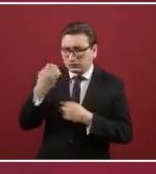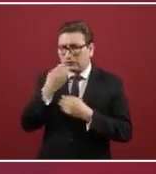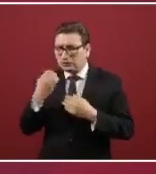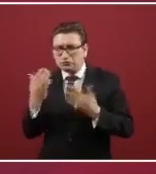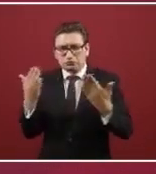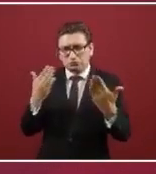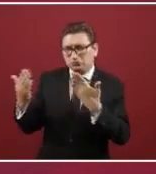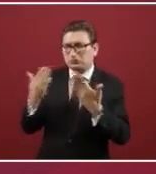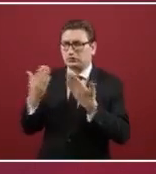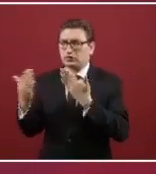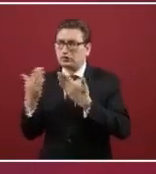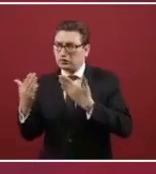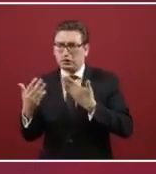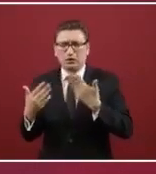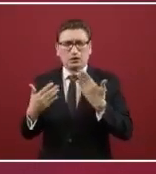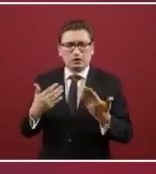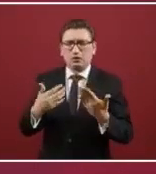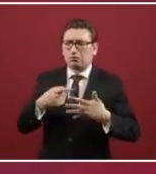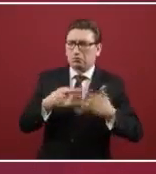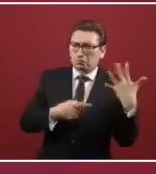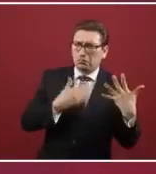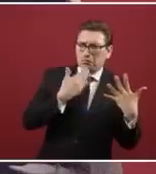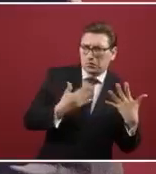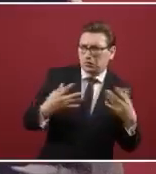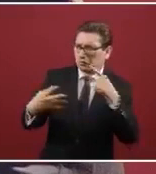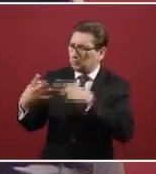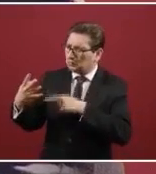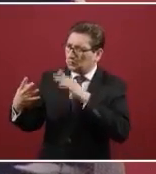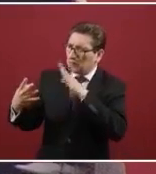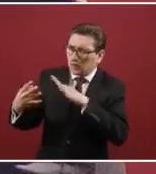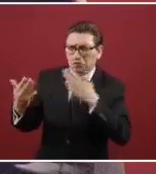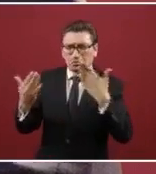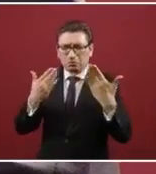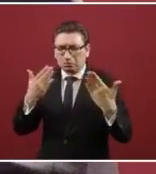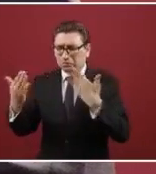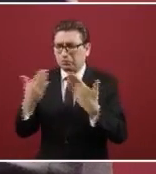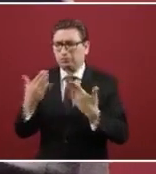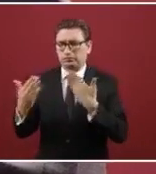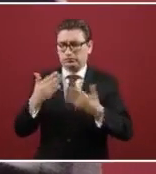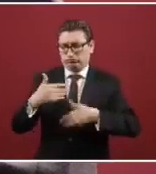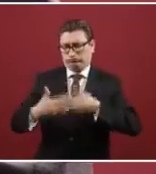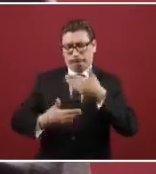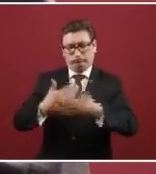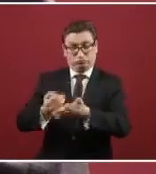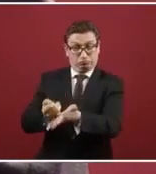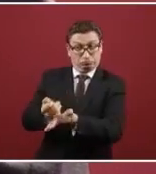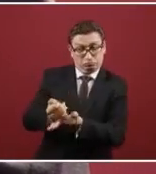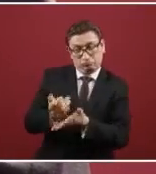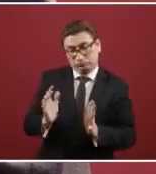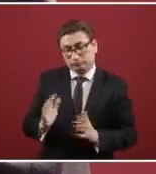que se vean los pro y los contra, ¿sí?, de estas medidas, ¿no? O